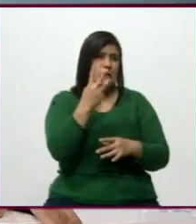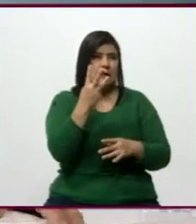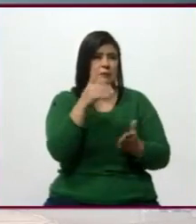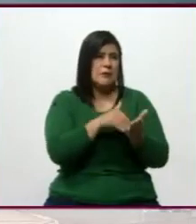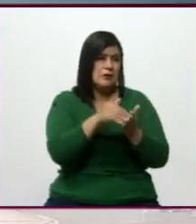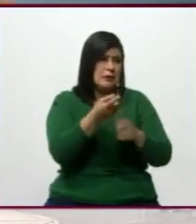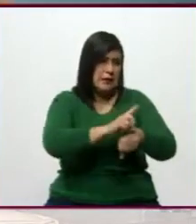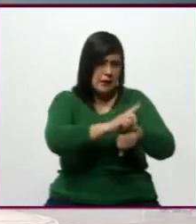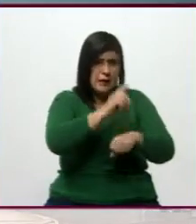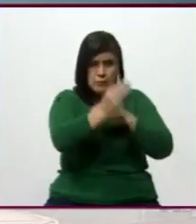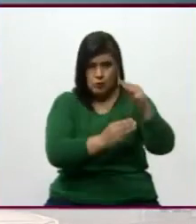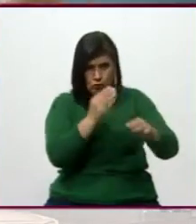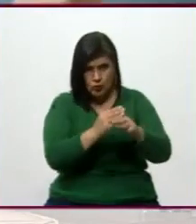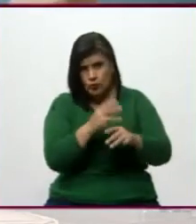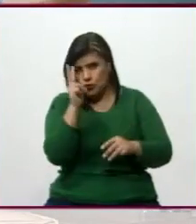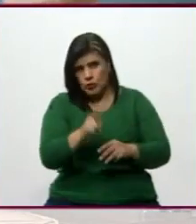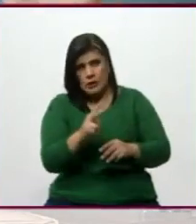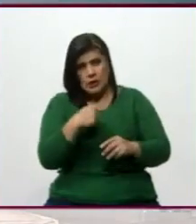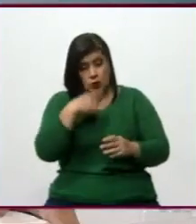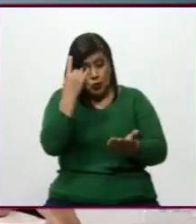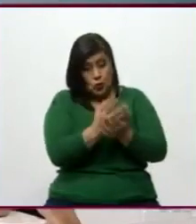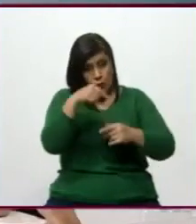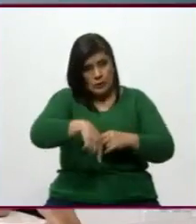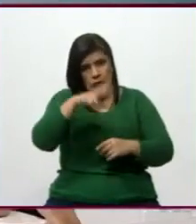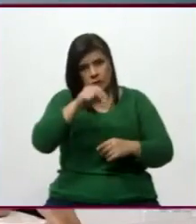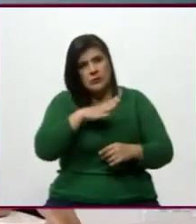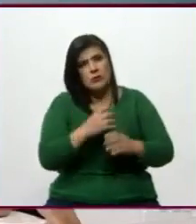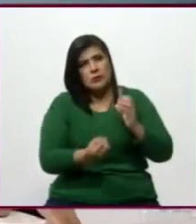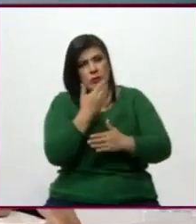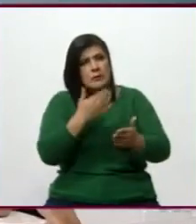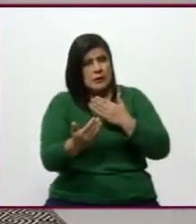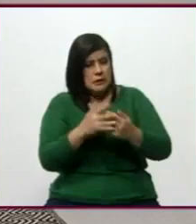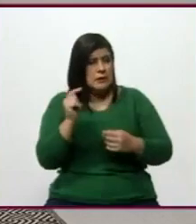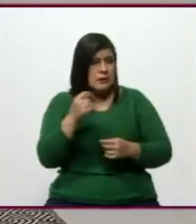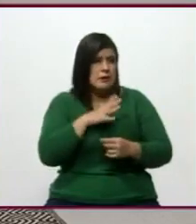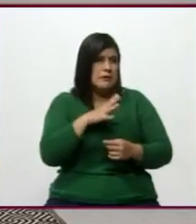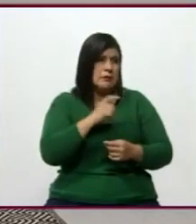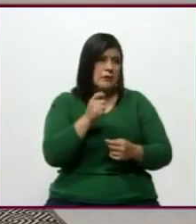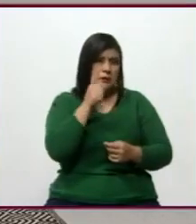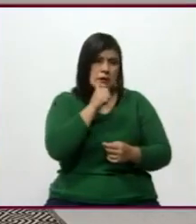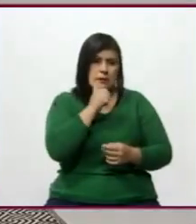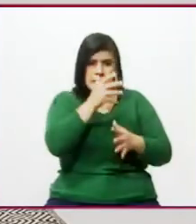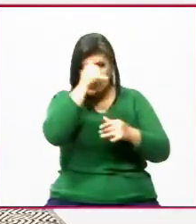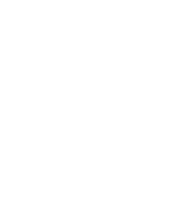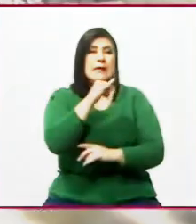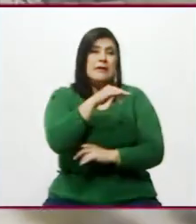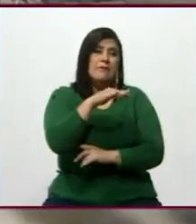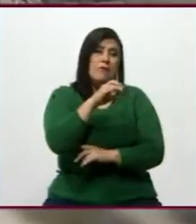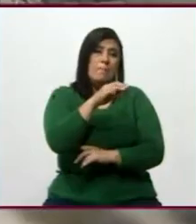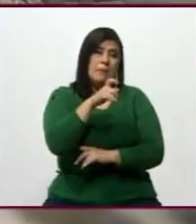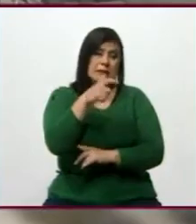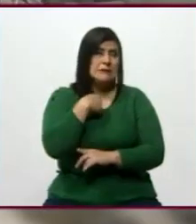diarios en todo el mundo porque tenemos ahora con estas nuevas tecnologías pues si tenemos una tenemos convenio con 30 agencias y